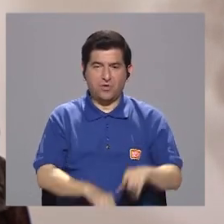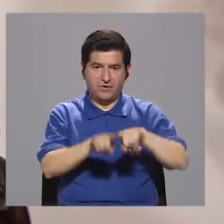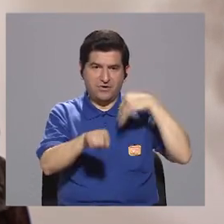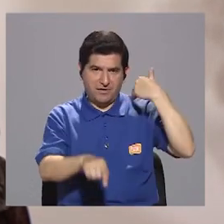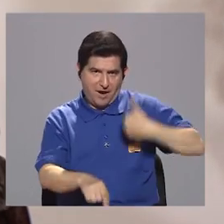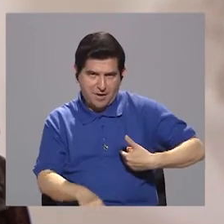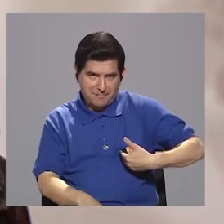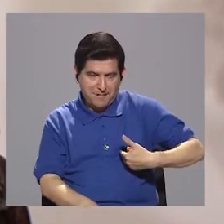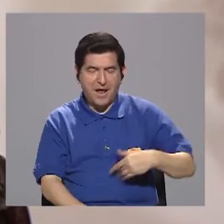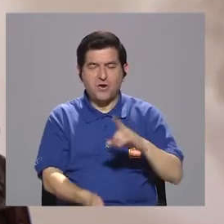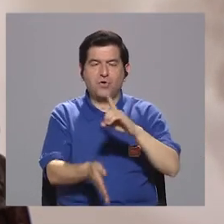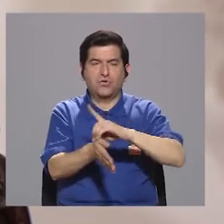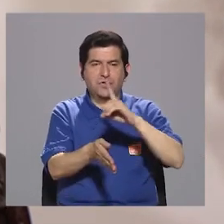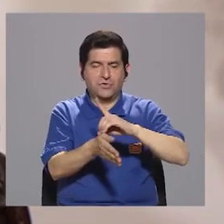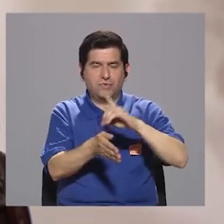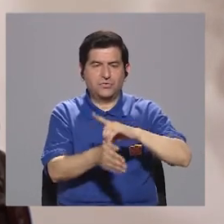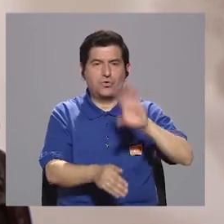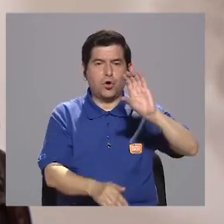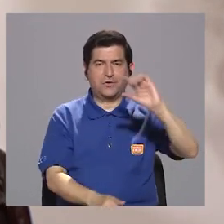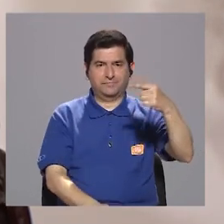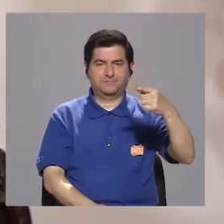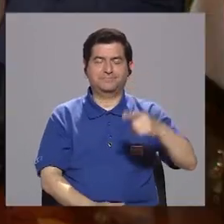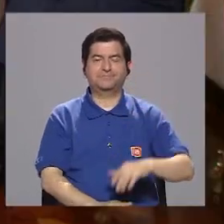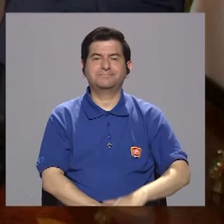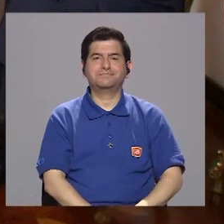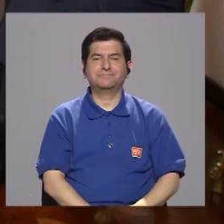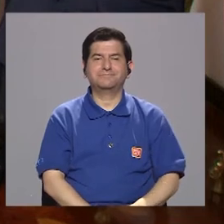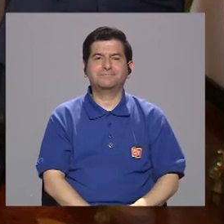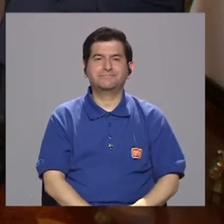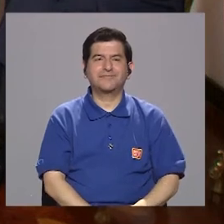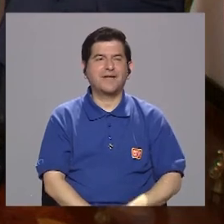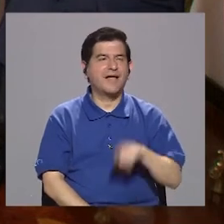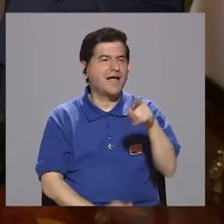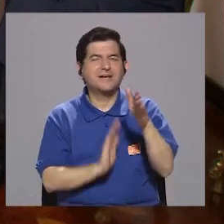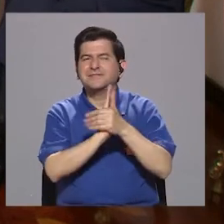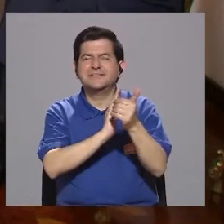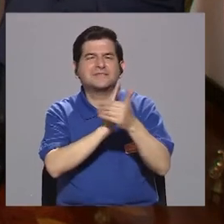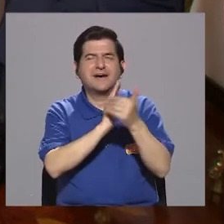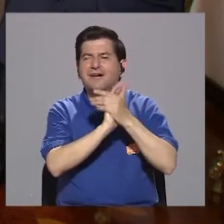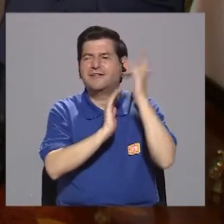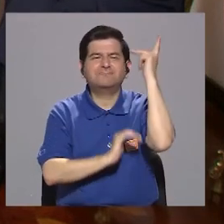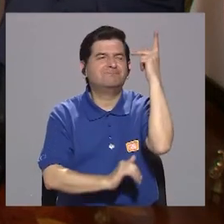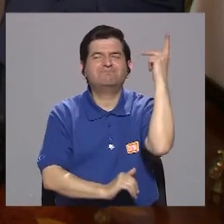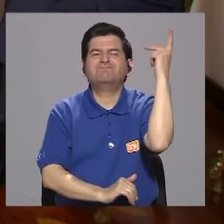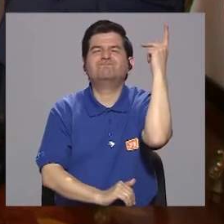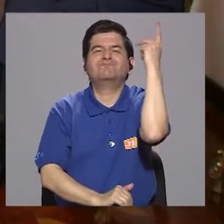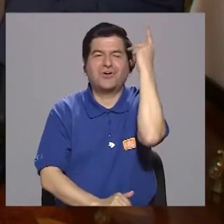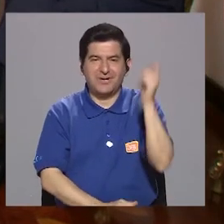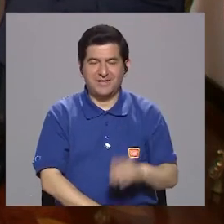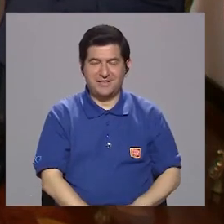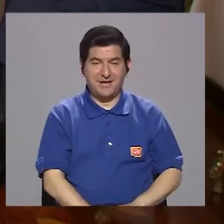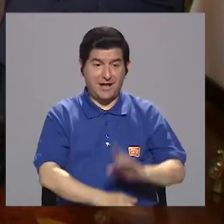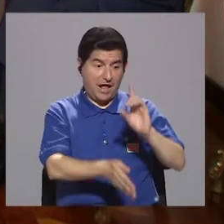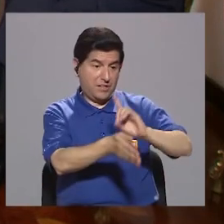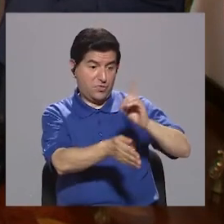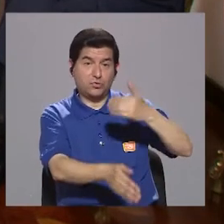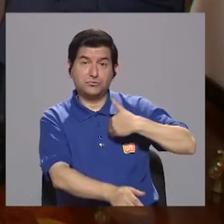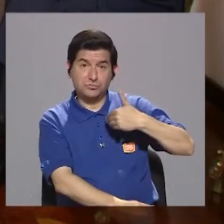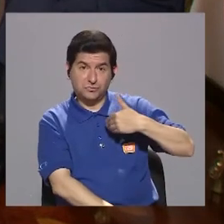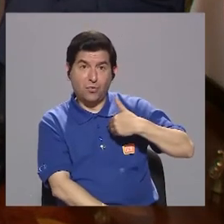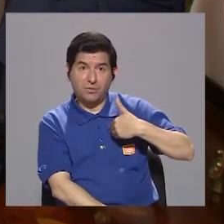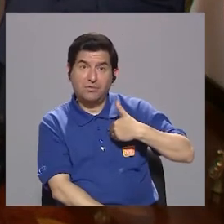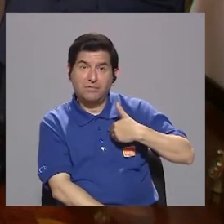el hermano del doctor. ¿Cuáles eran esas capacidades políticas que el doctor